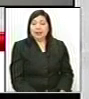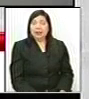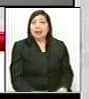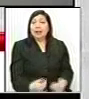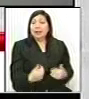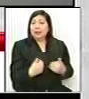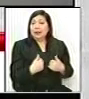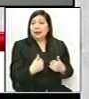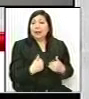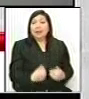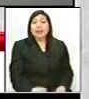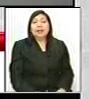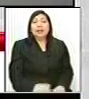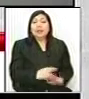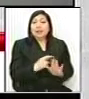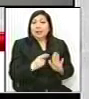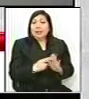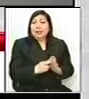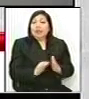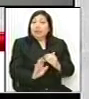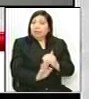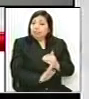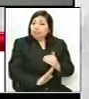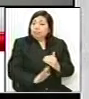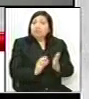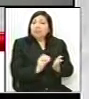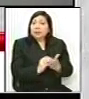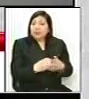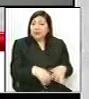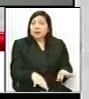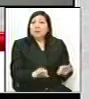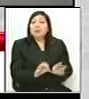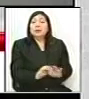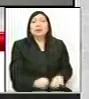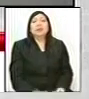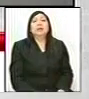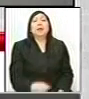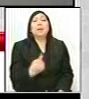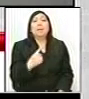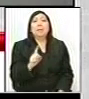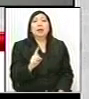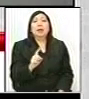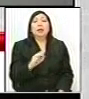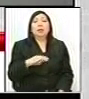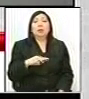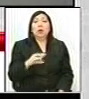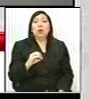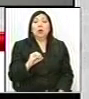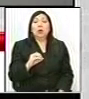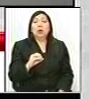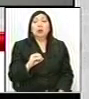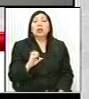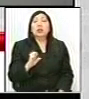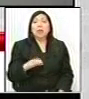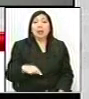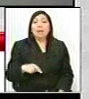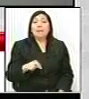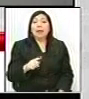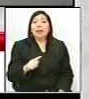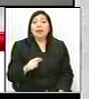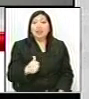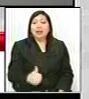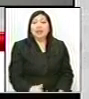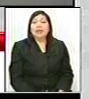Tenemos el proyecto de saneamiento muy importantísimo para la zona de Mollepata, nosotros Huascaura, Mollepata y